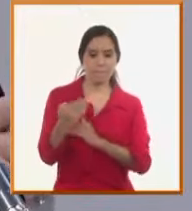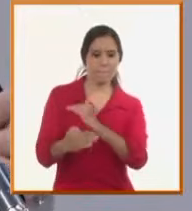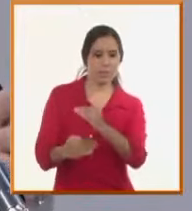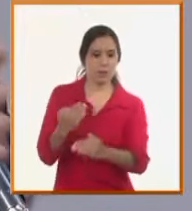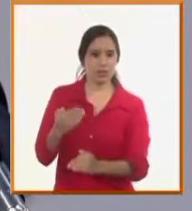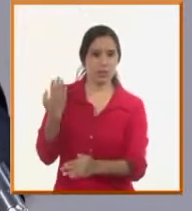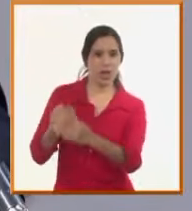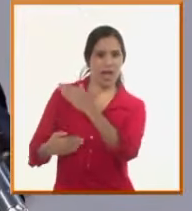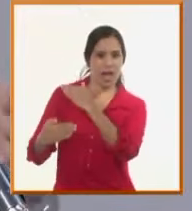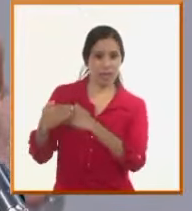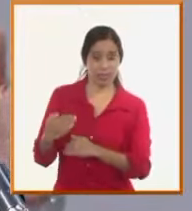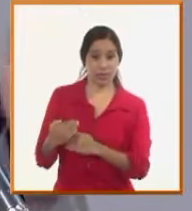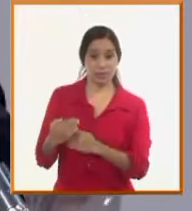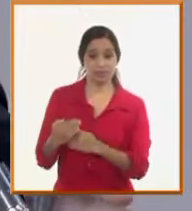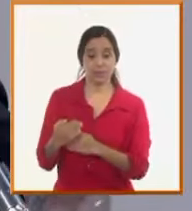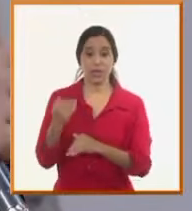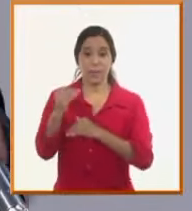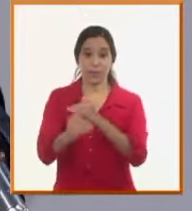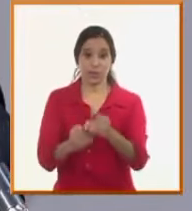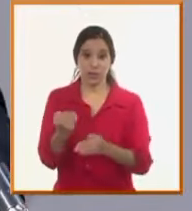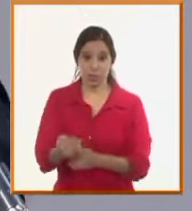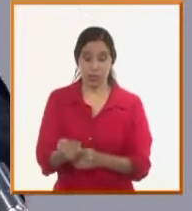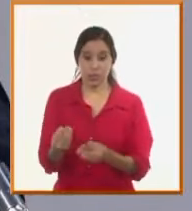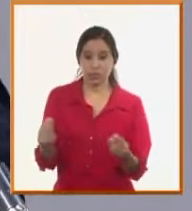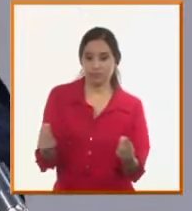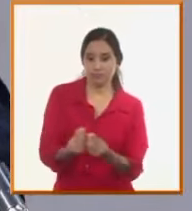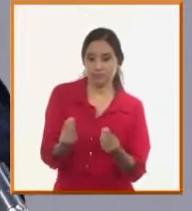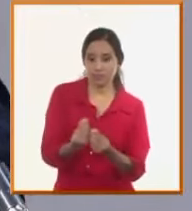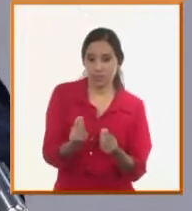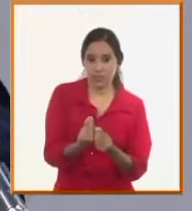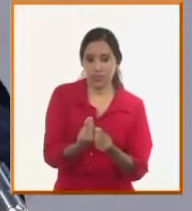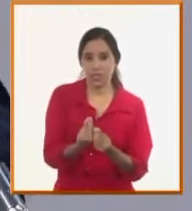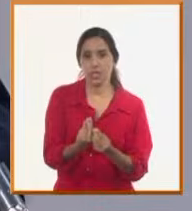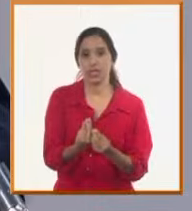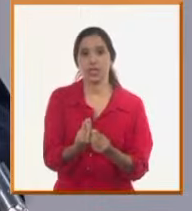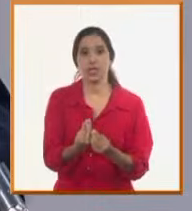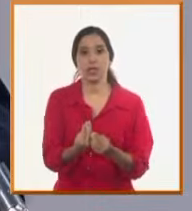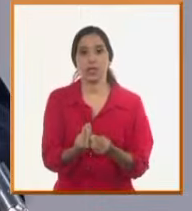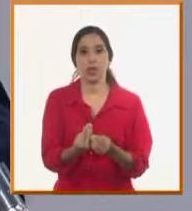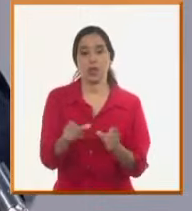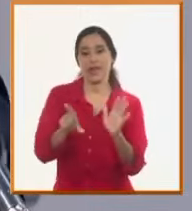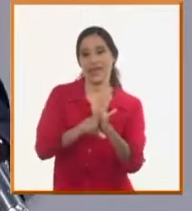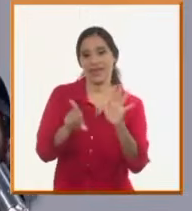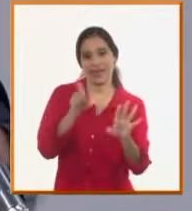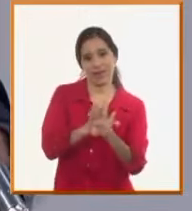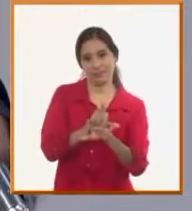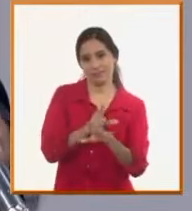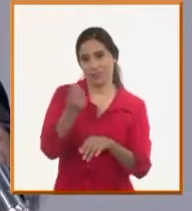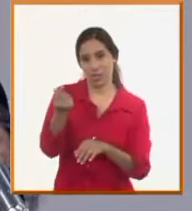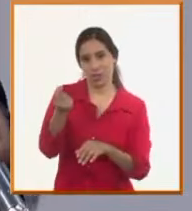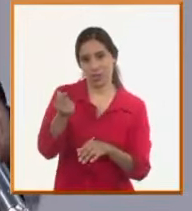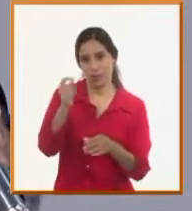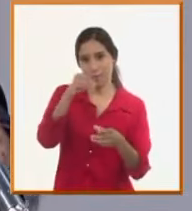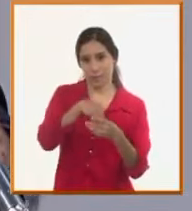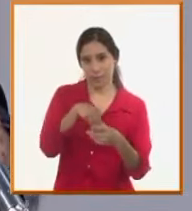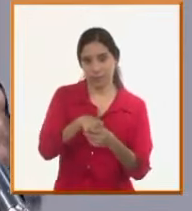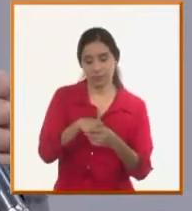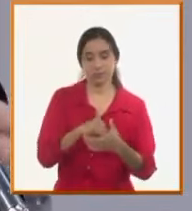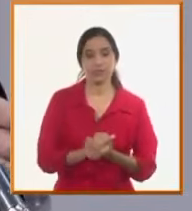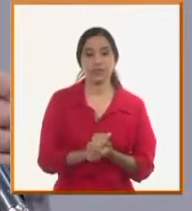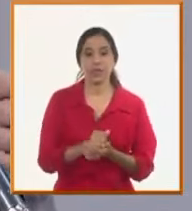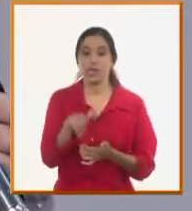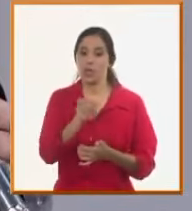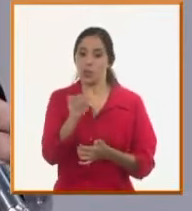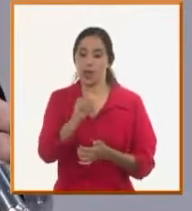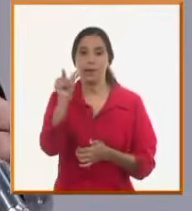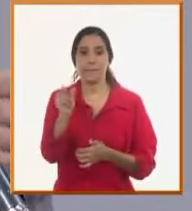implicaba algún proceso o hechos o cohechos que tengan que ver en actividades ilícitas o económicas. Invalida también una persona que